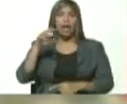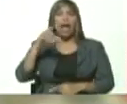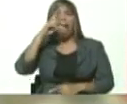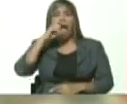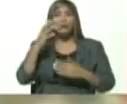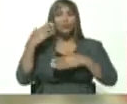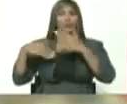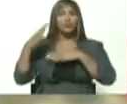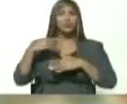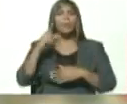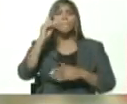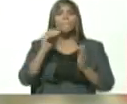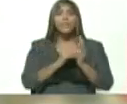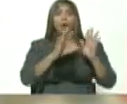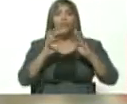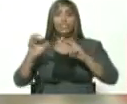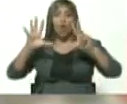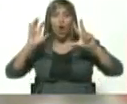esfuerzo,